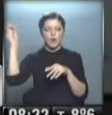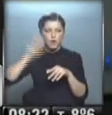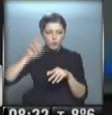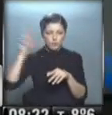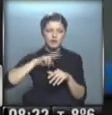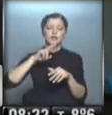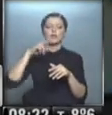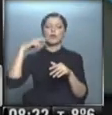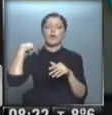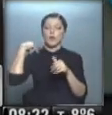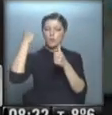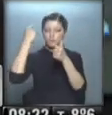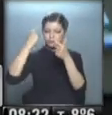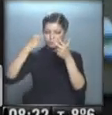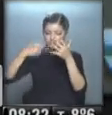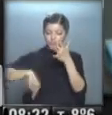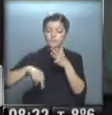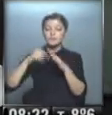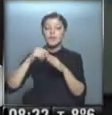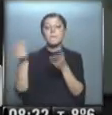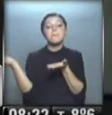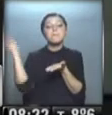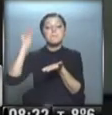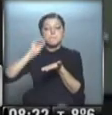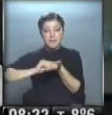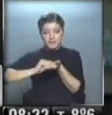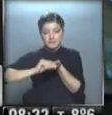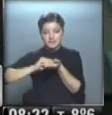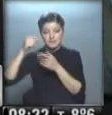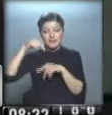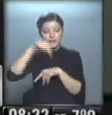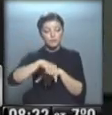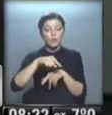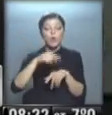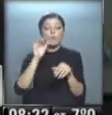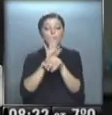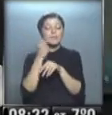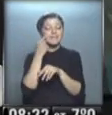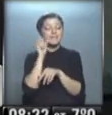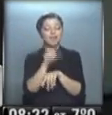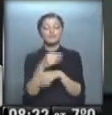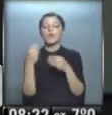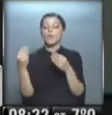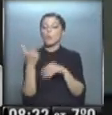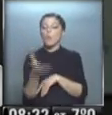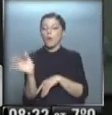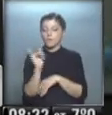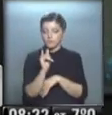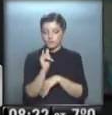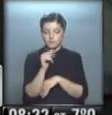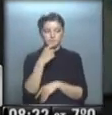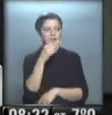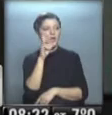ruidos del cohete, más la vida útil del satélite en el espacio. ¿Cómo está equipado?